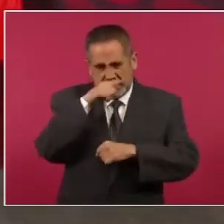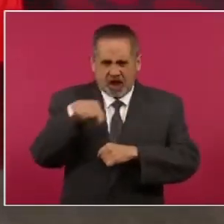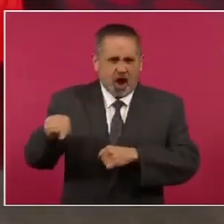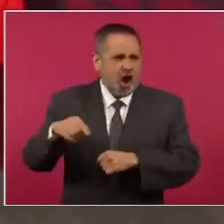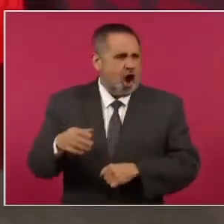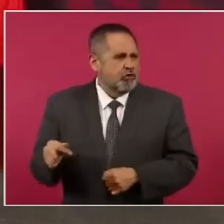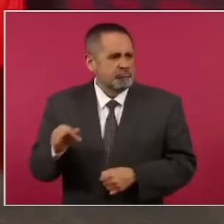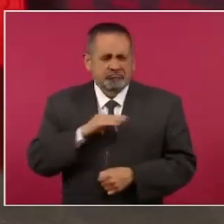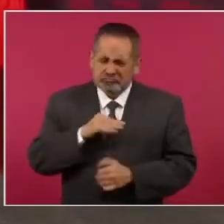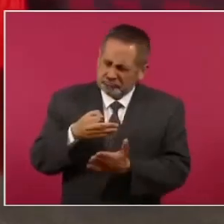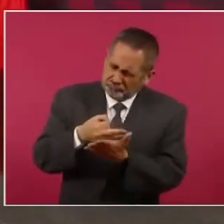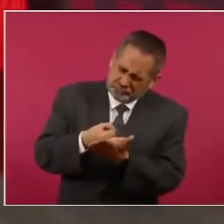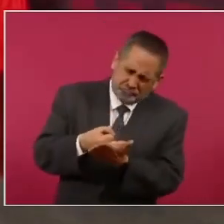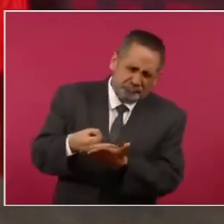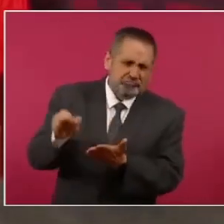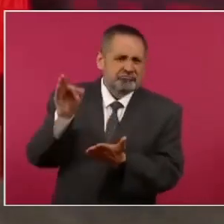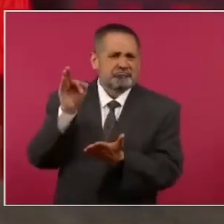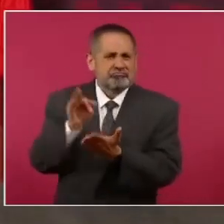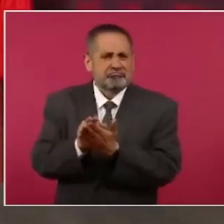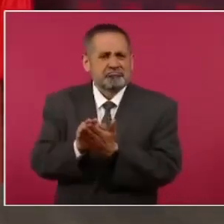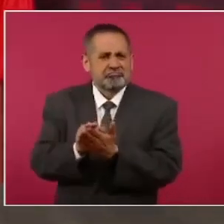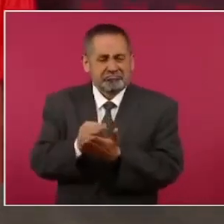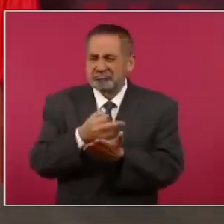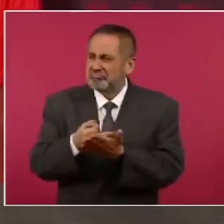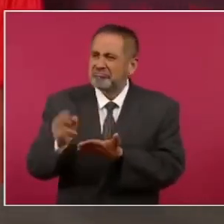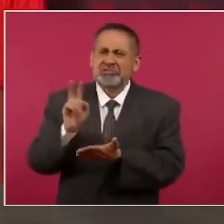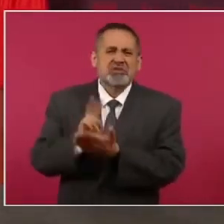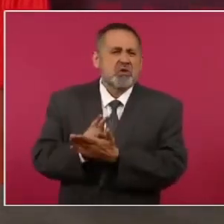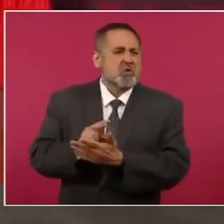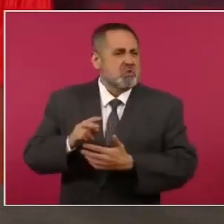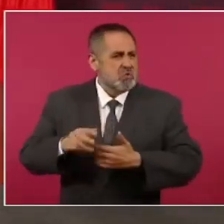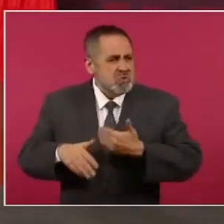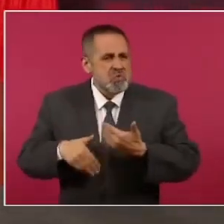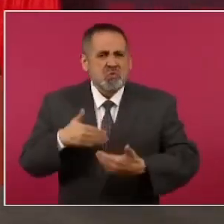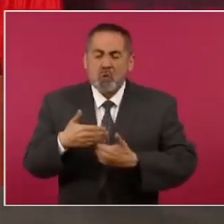Fueron héroes, heroínas,